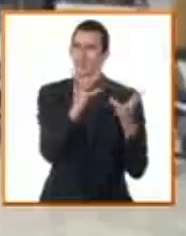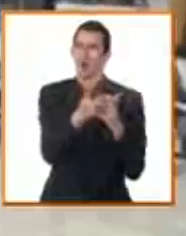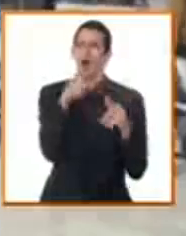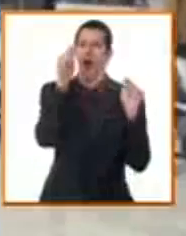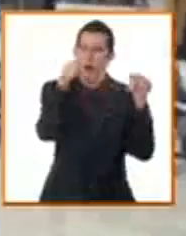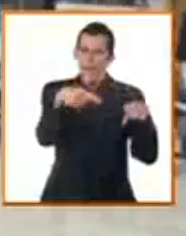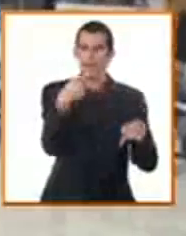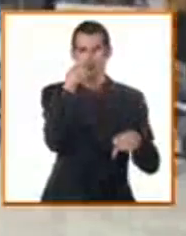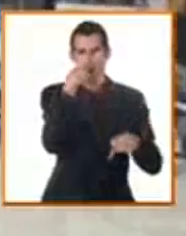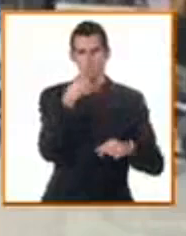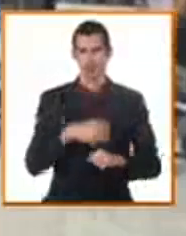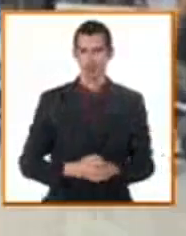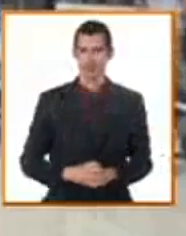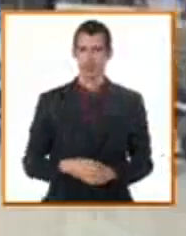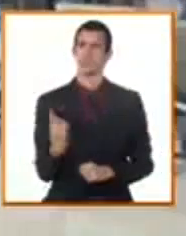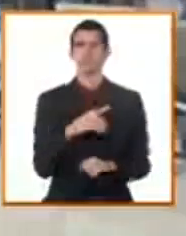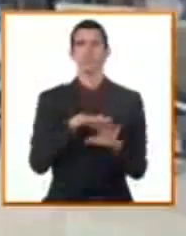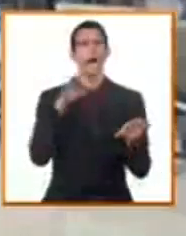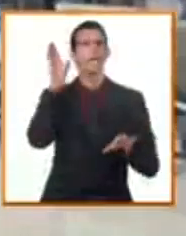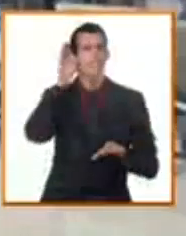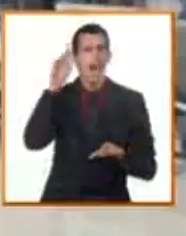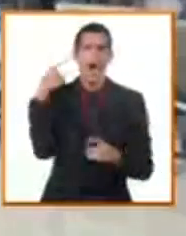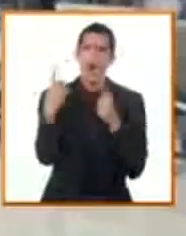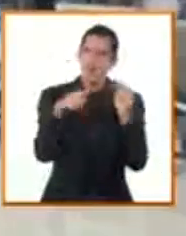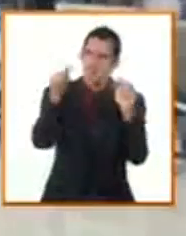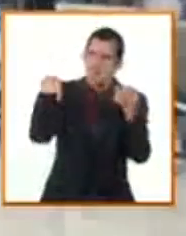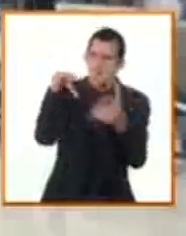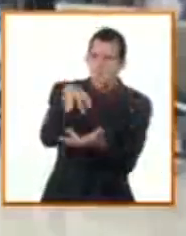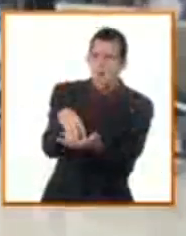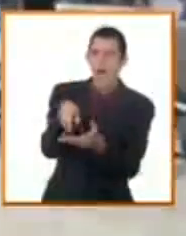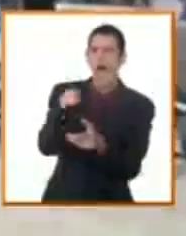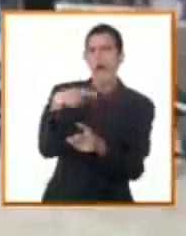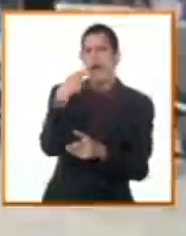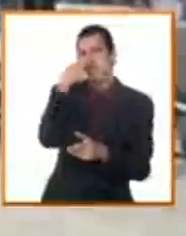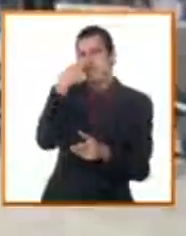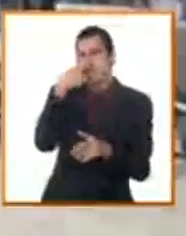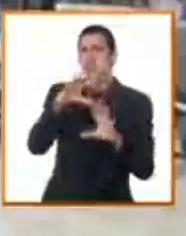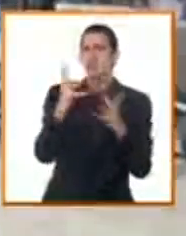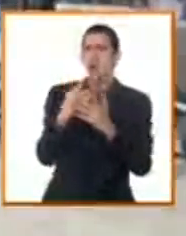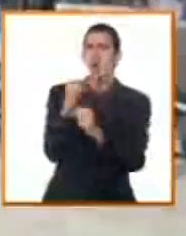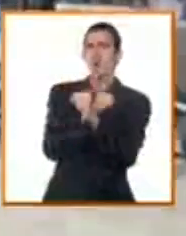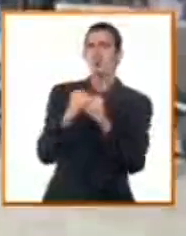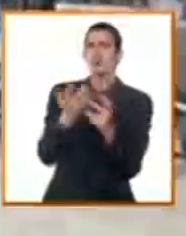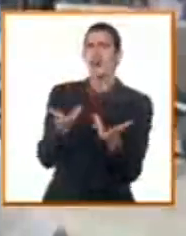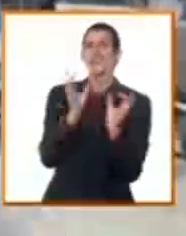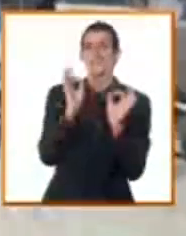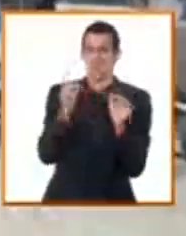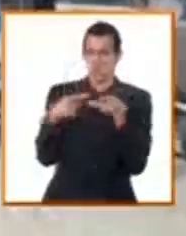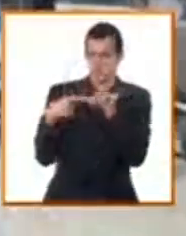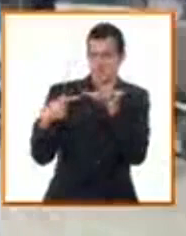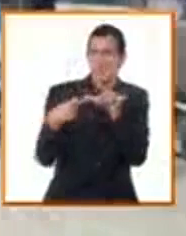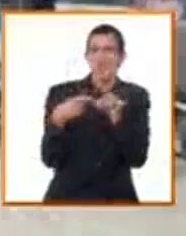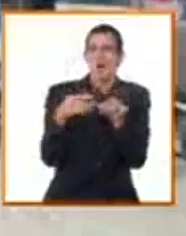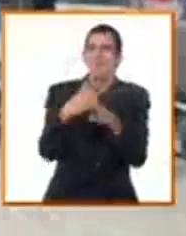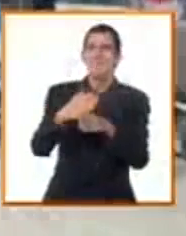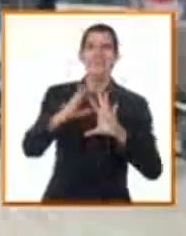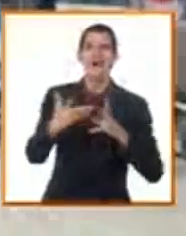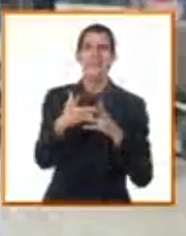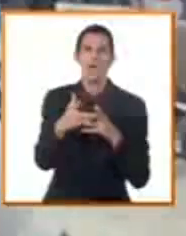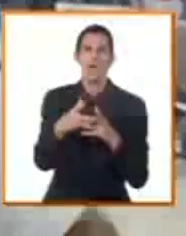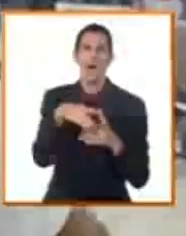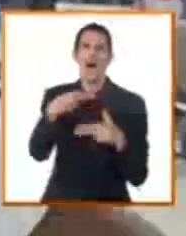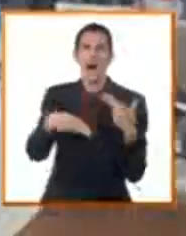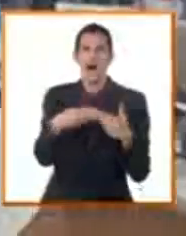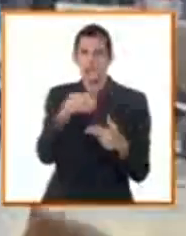del país, por desgracia, se consume droga a través de los cigarrillos electrónicos y que incluso se ha detectado, la aduana ha